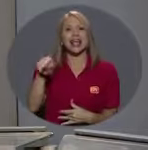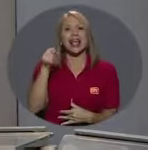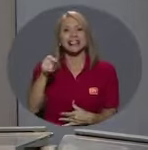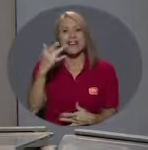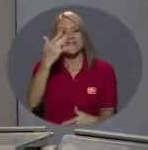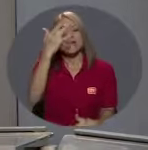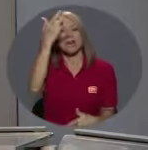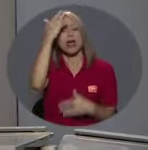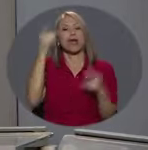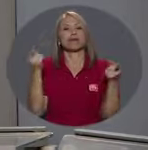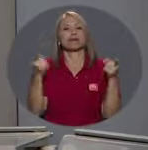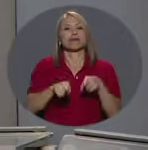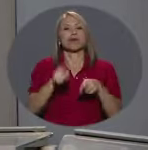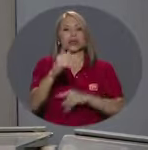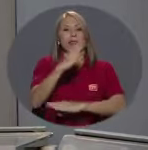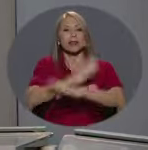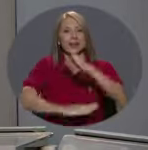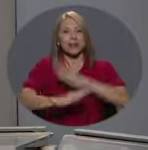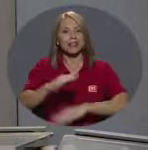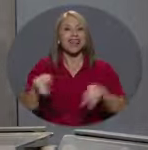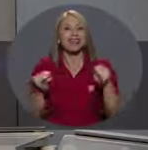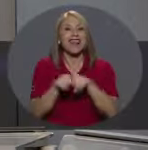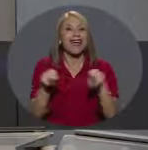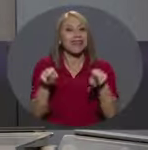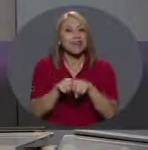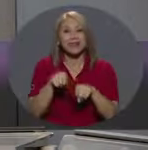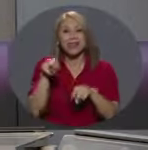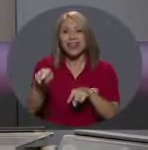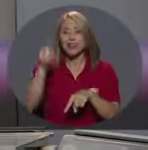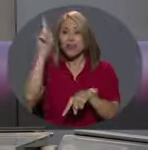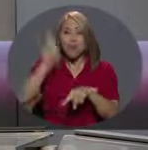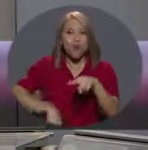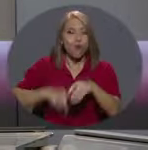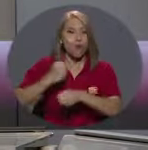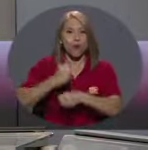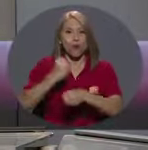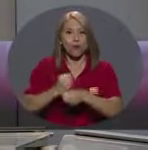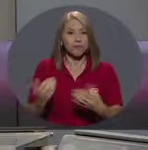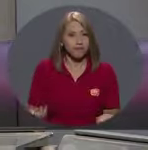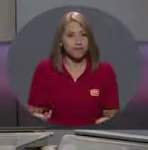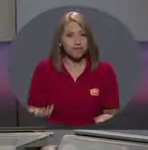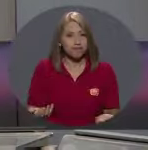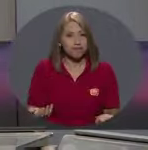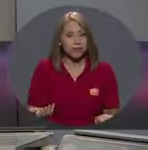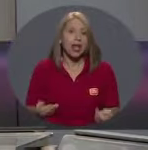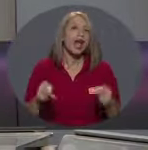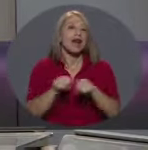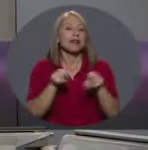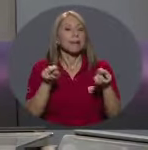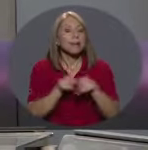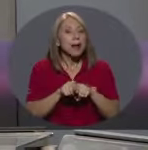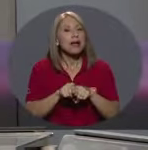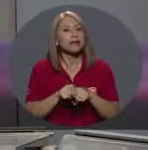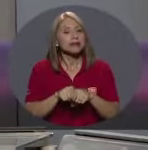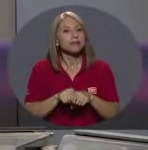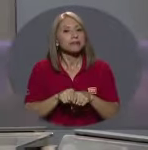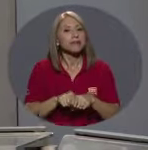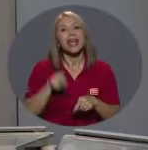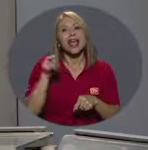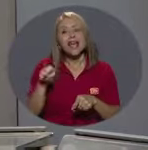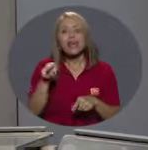le ha generado una discapacidad que además le impide poder trabajar. Esto además